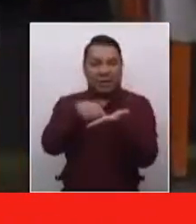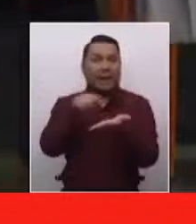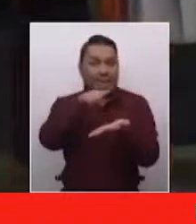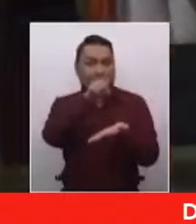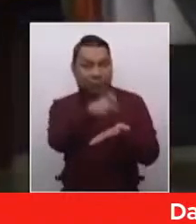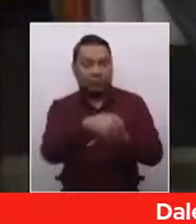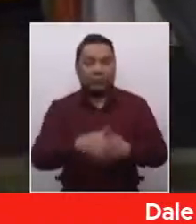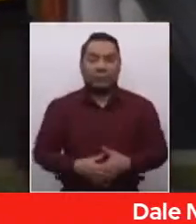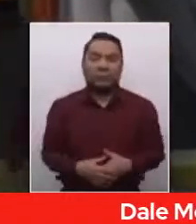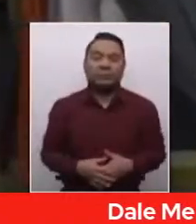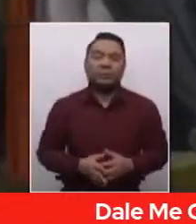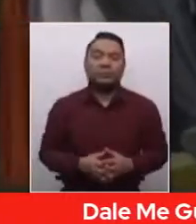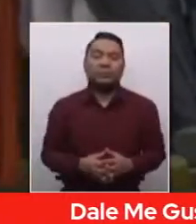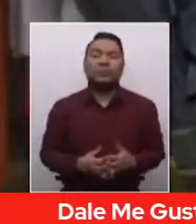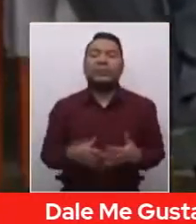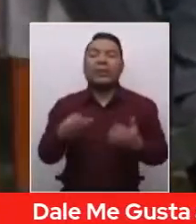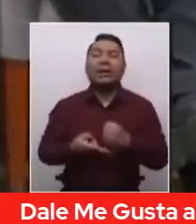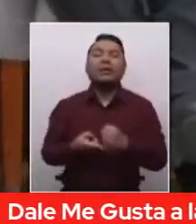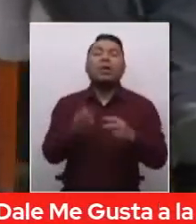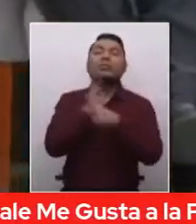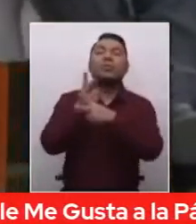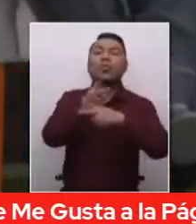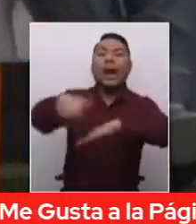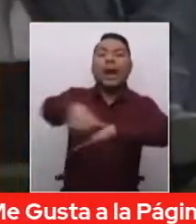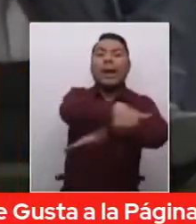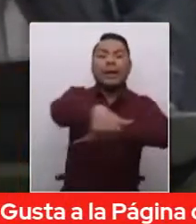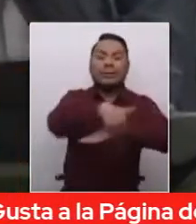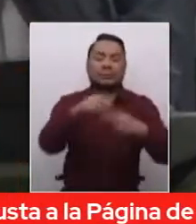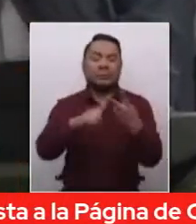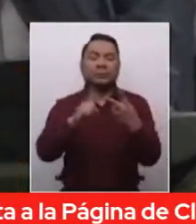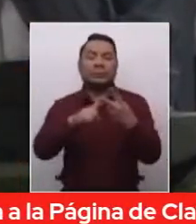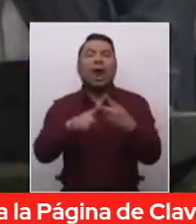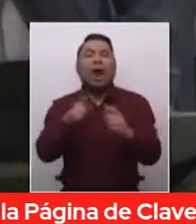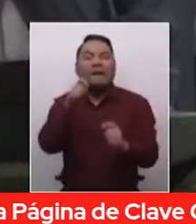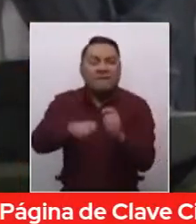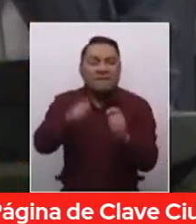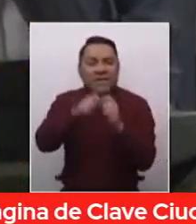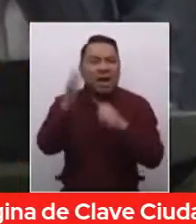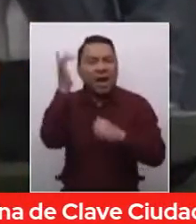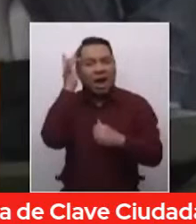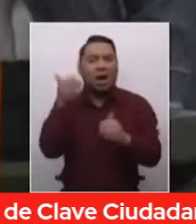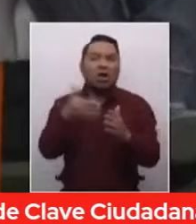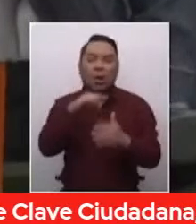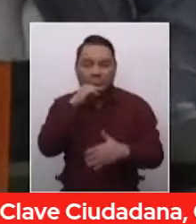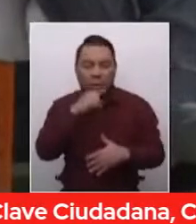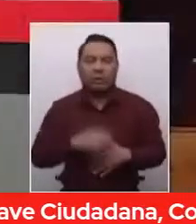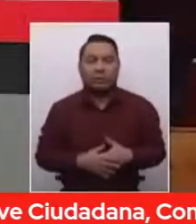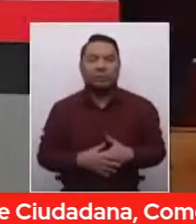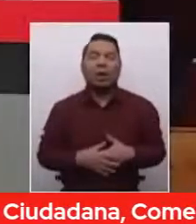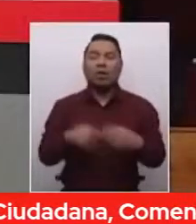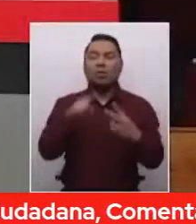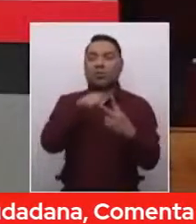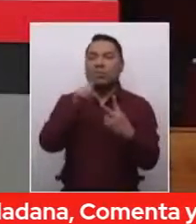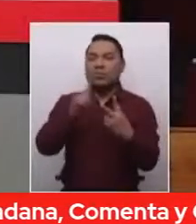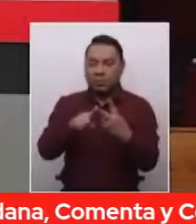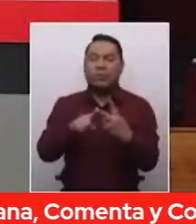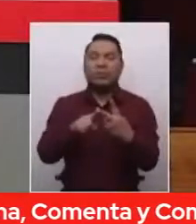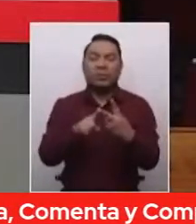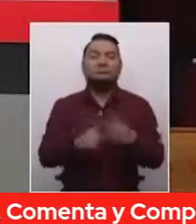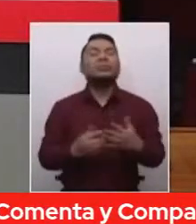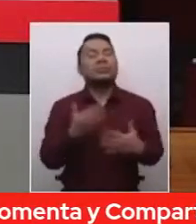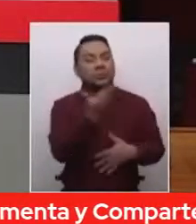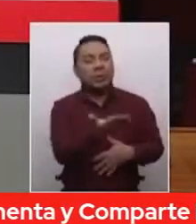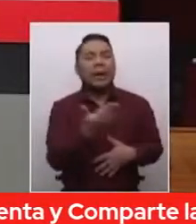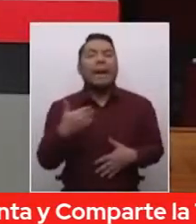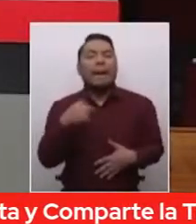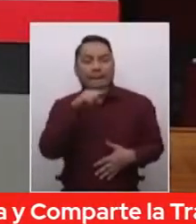pregunta. Seguridad ciudadana y acoso contra la mujer. Seguridad ciudadana y acoso contra la mujer. Candidata,